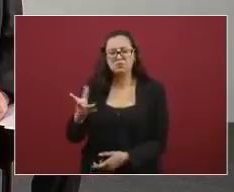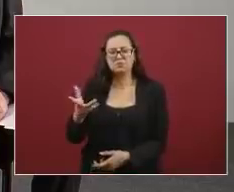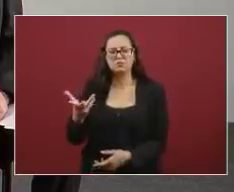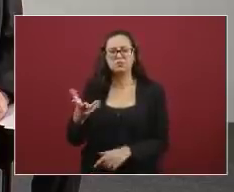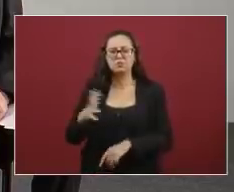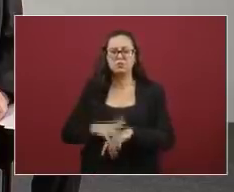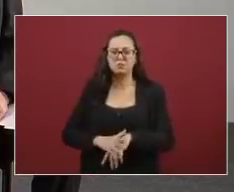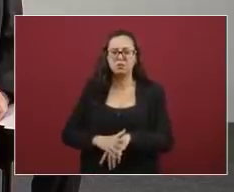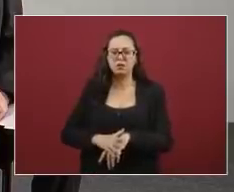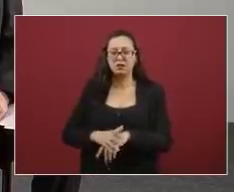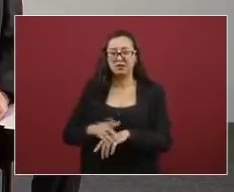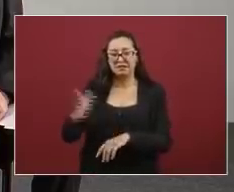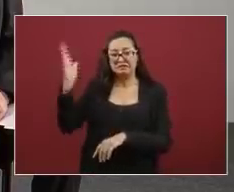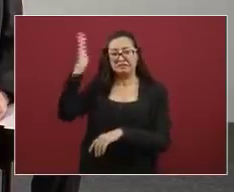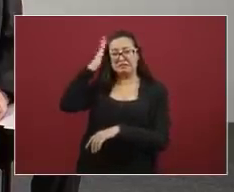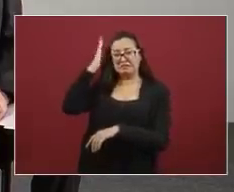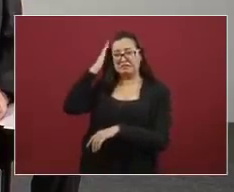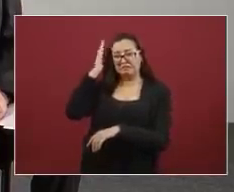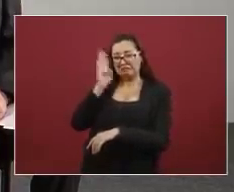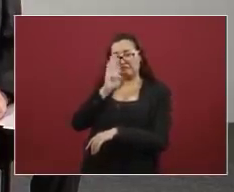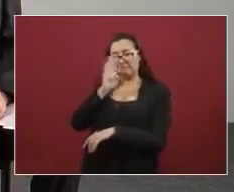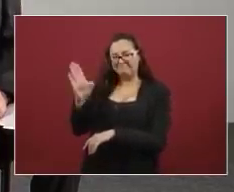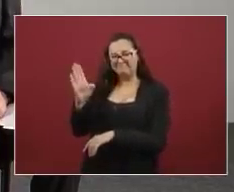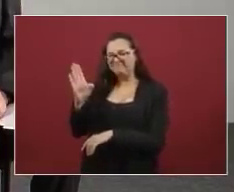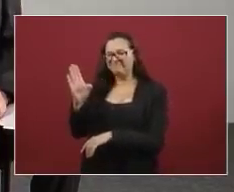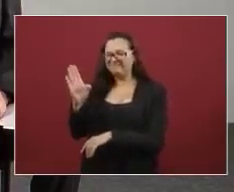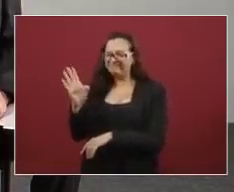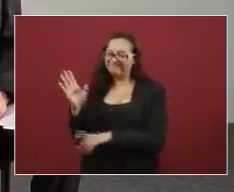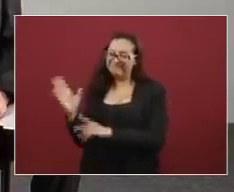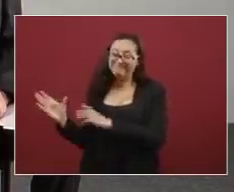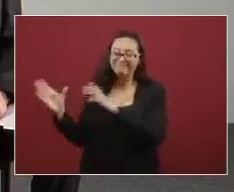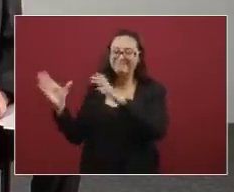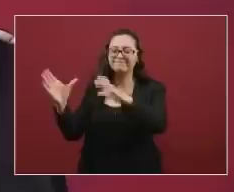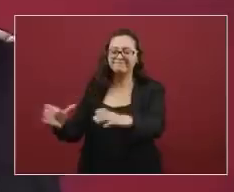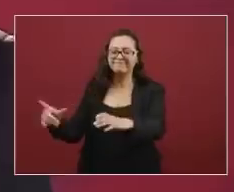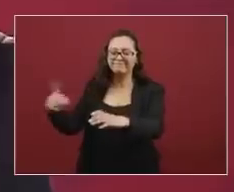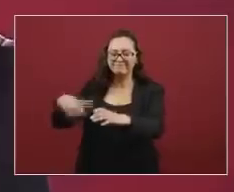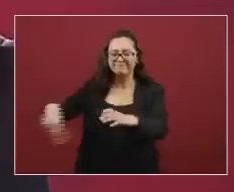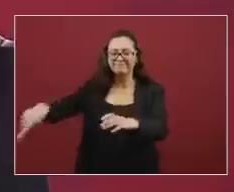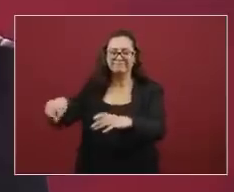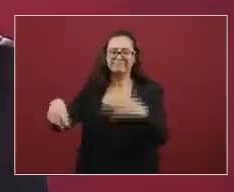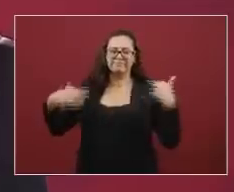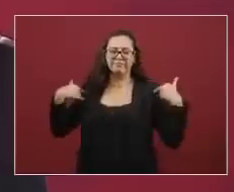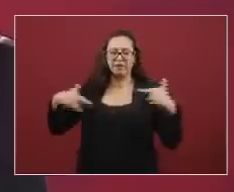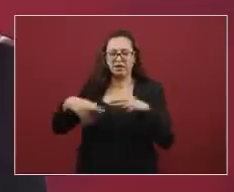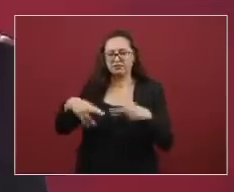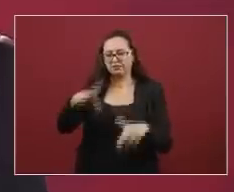más que con los dirigentes, con las bases,